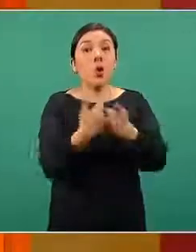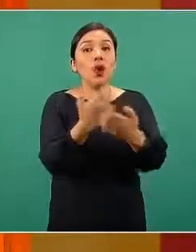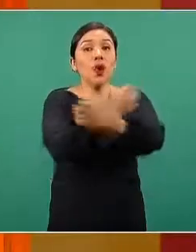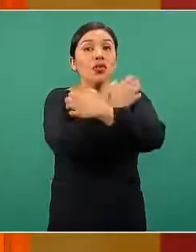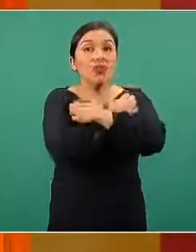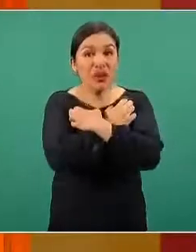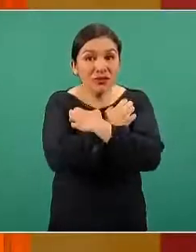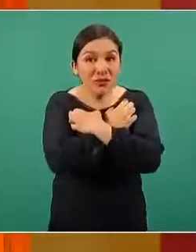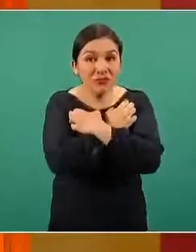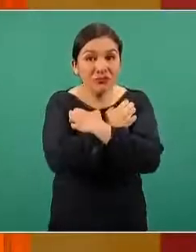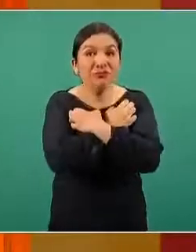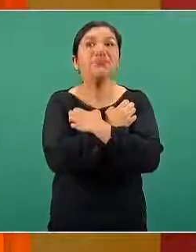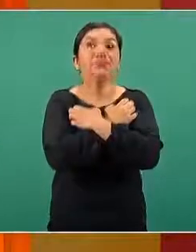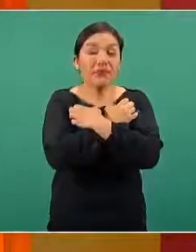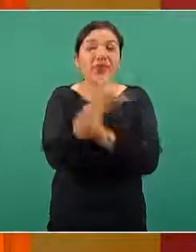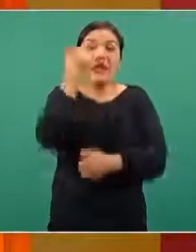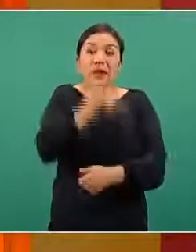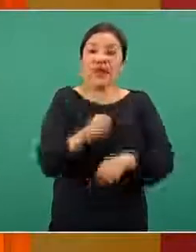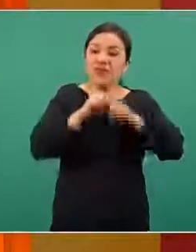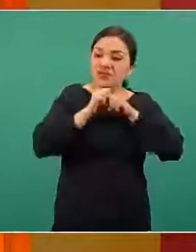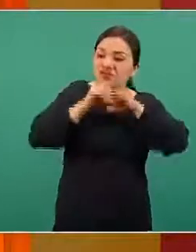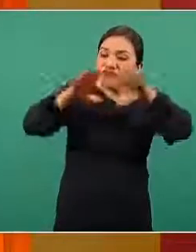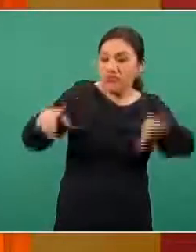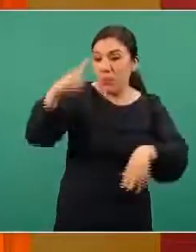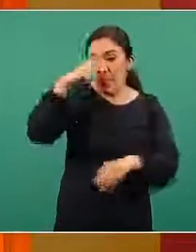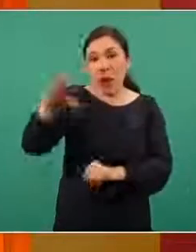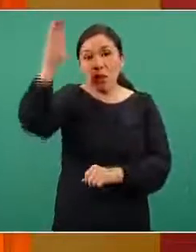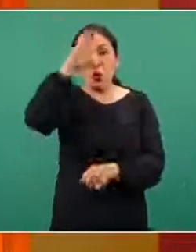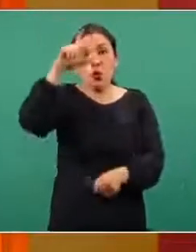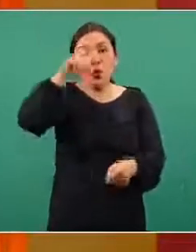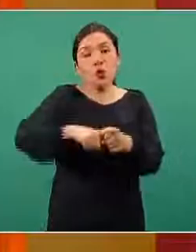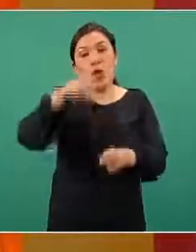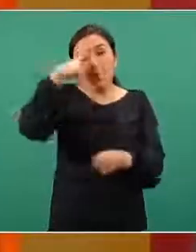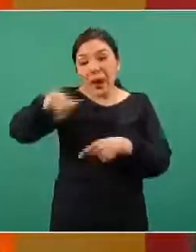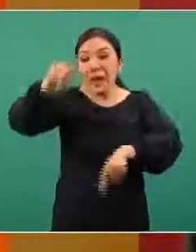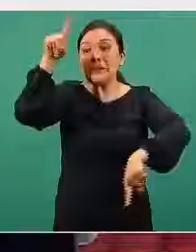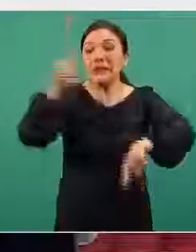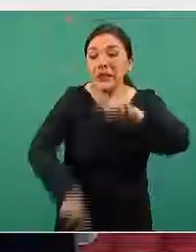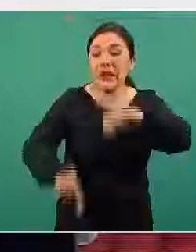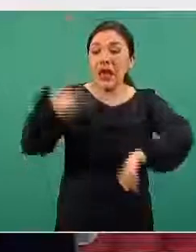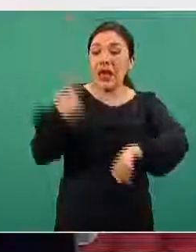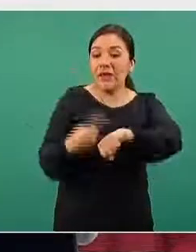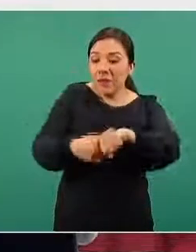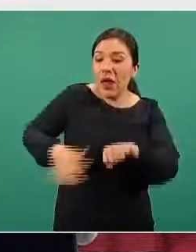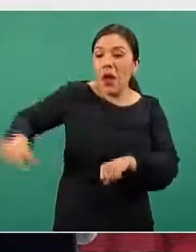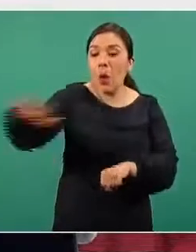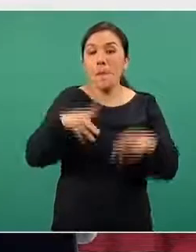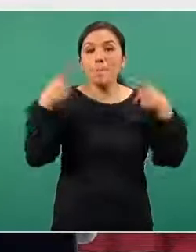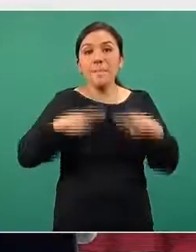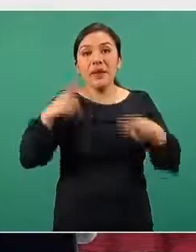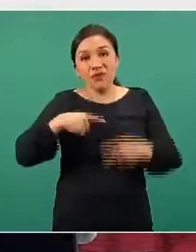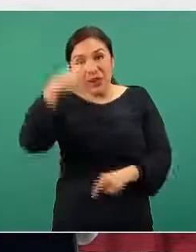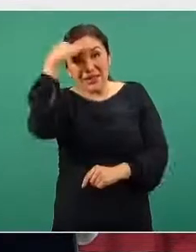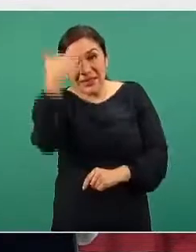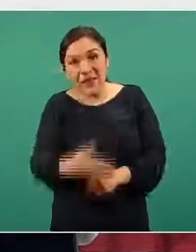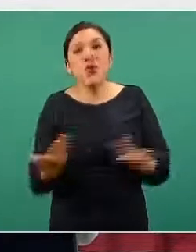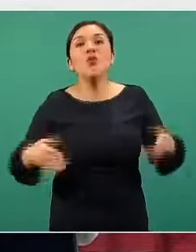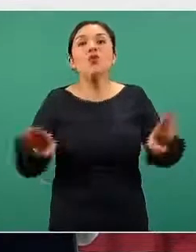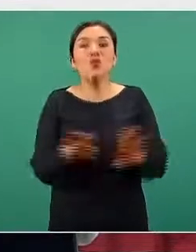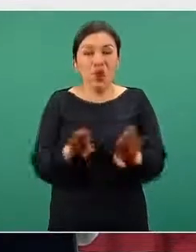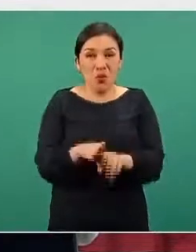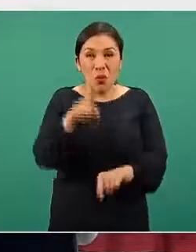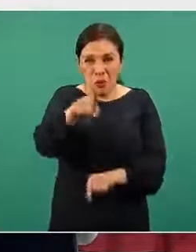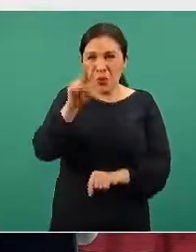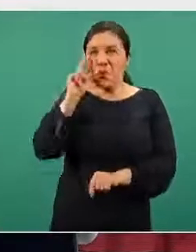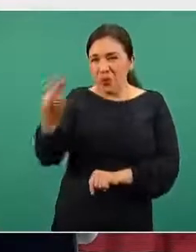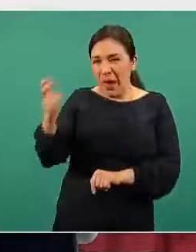educación y la difusión de la cultura de la prevención para nuestro pueblo. Y esto que ustedes